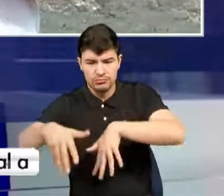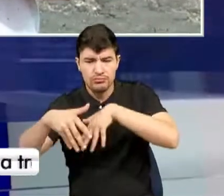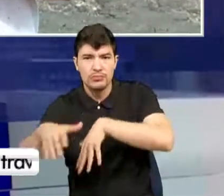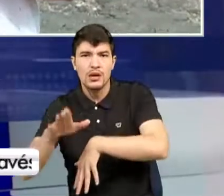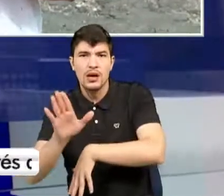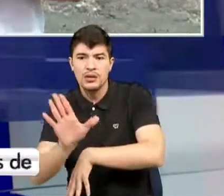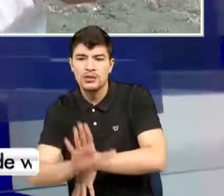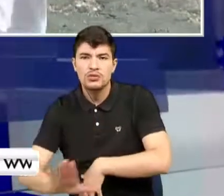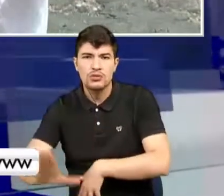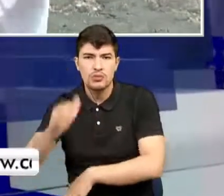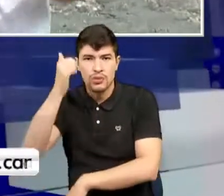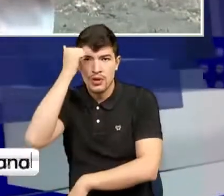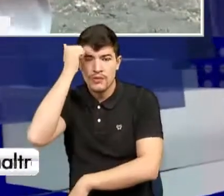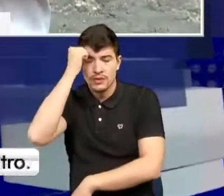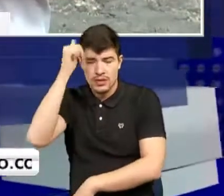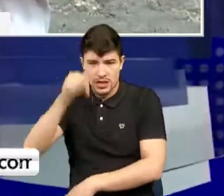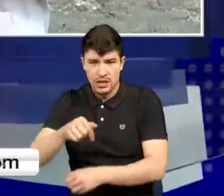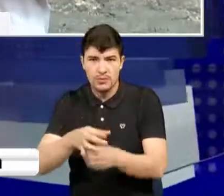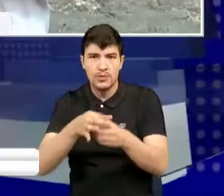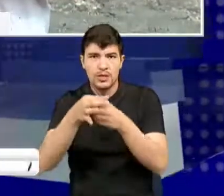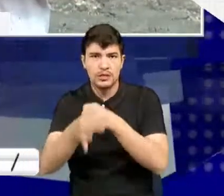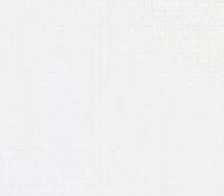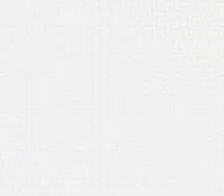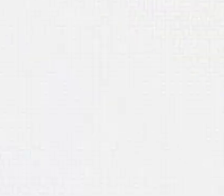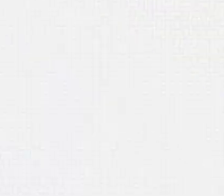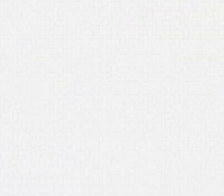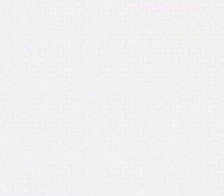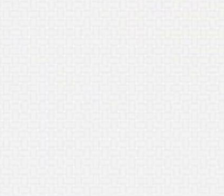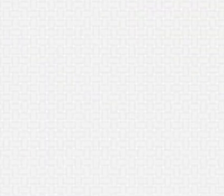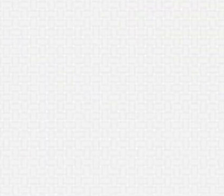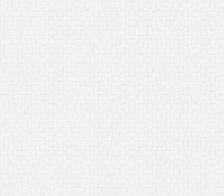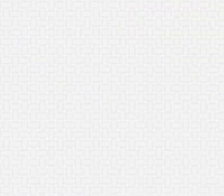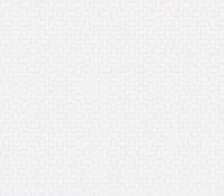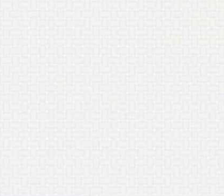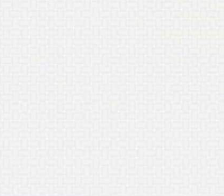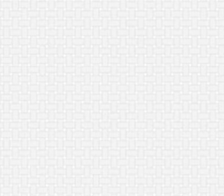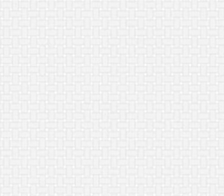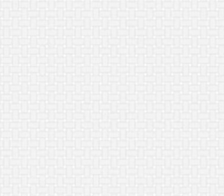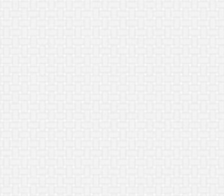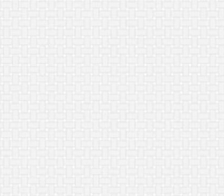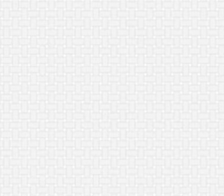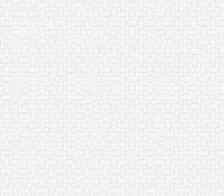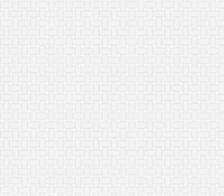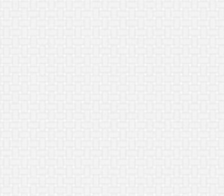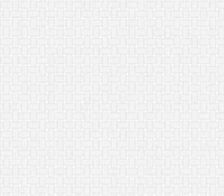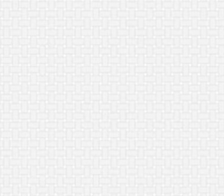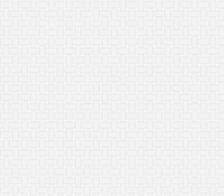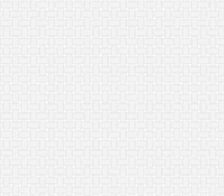docentes del municipio. Continúen ustedes en estudio. Canaltro.com